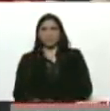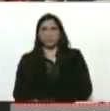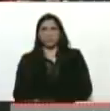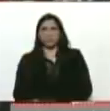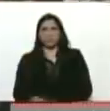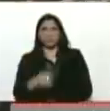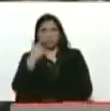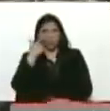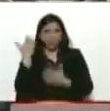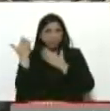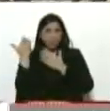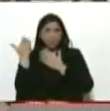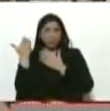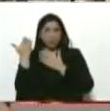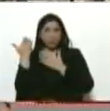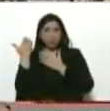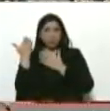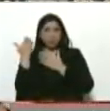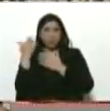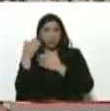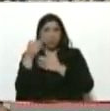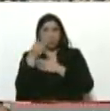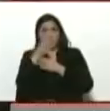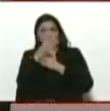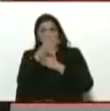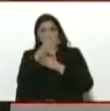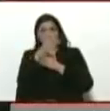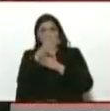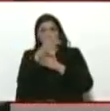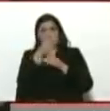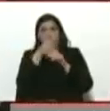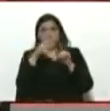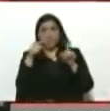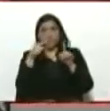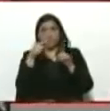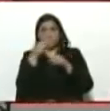aquí son culatas para fusiles